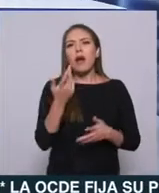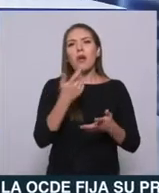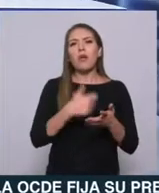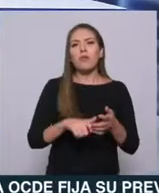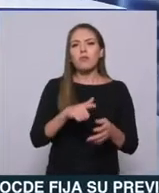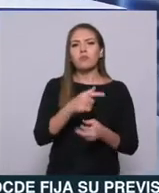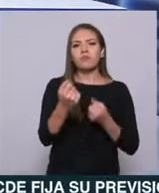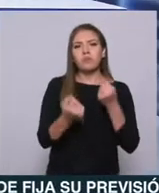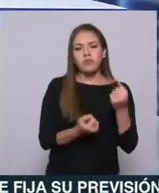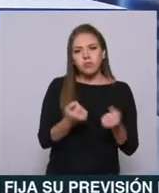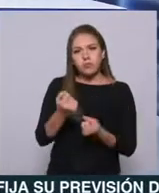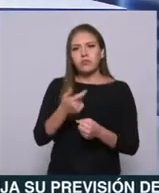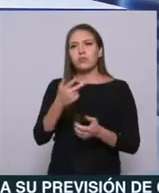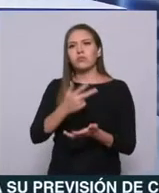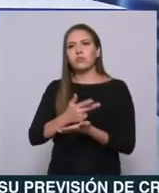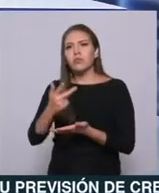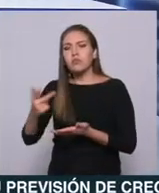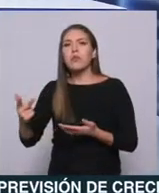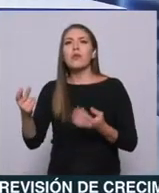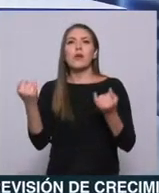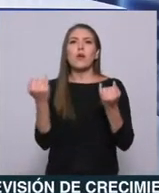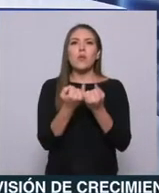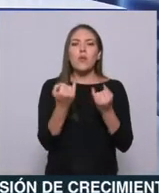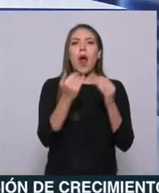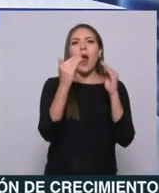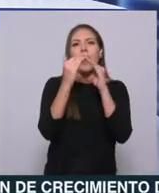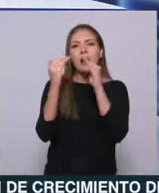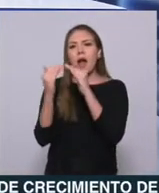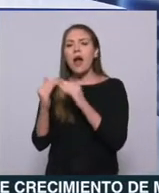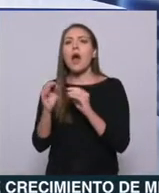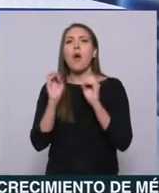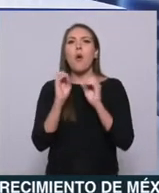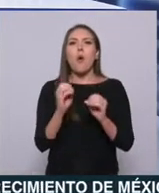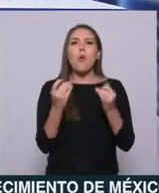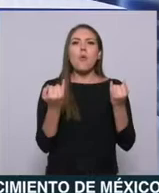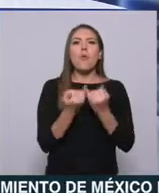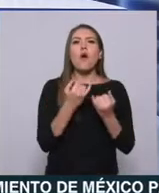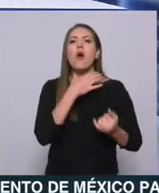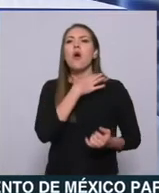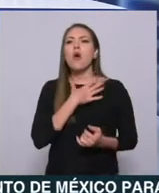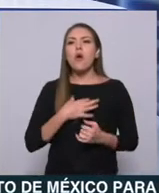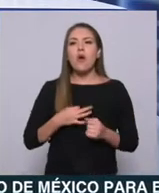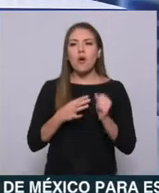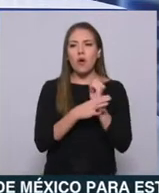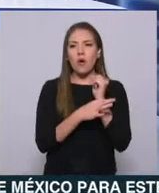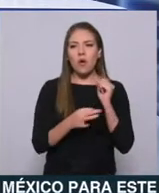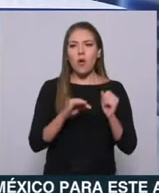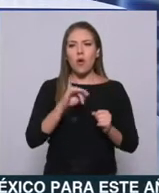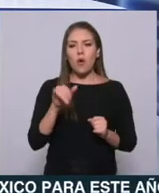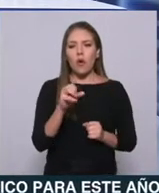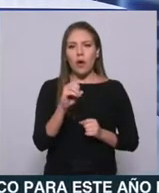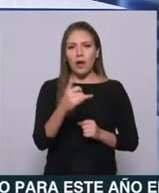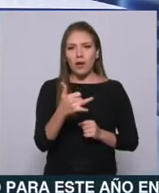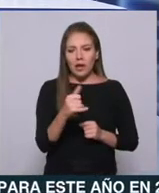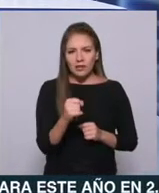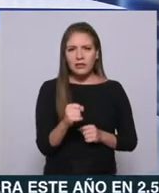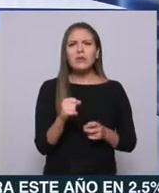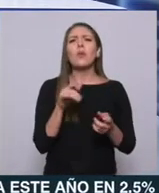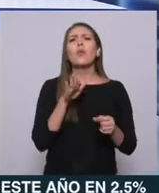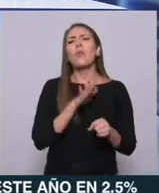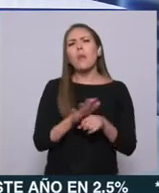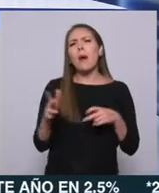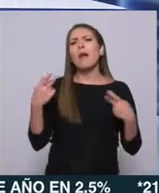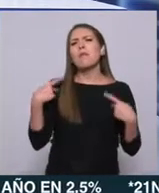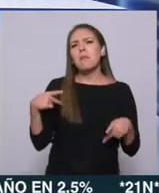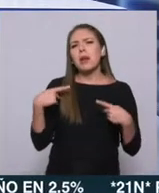se van a subastar joyas que se le recogieron al crimen organizado. ¿Quiénes pueden asistir a estas subastas? Cuéntenos, ¿cuáles son